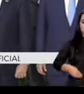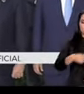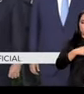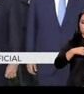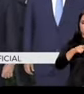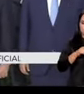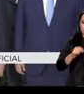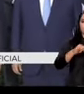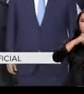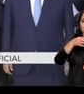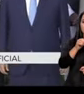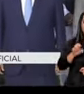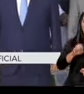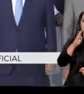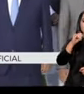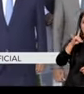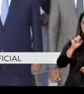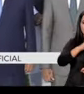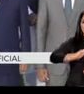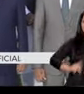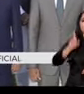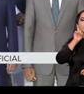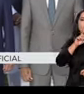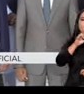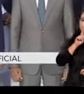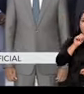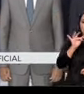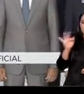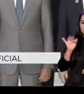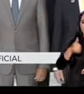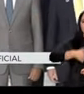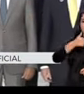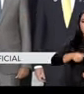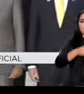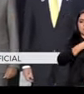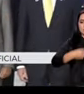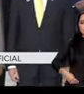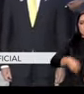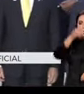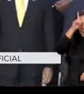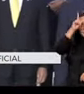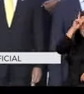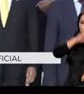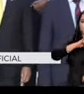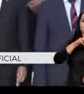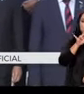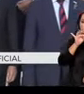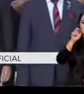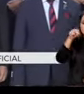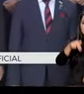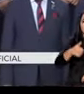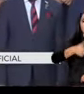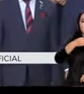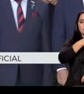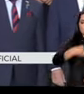Italia y Japón. A veces invitaban a Rusia, pero ahora, dado la invasión a Ucrania, la situación de guerra,